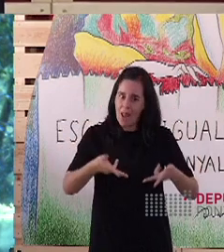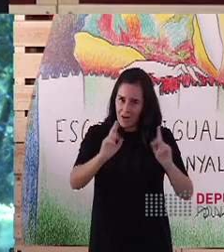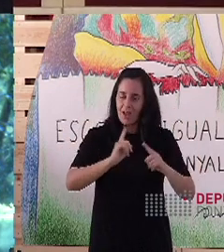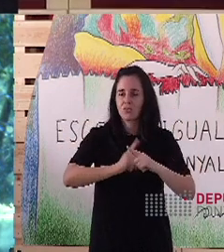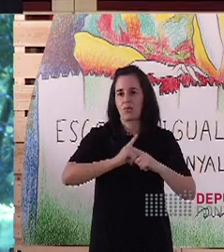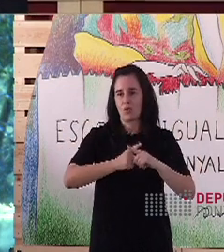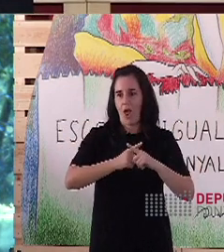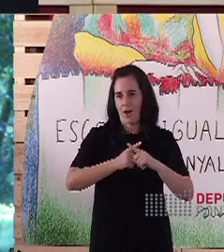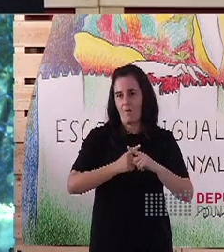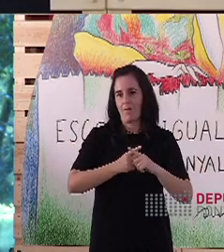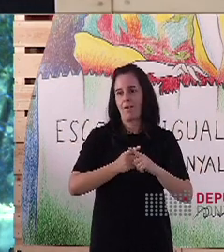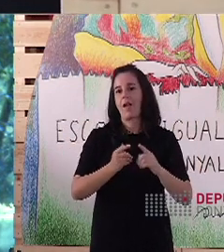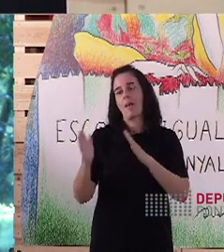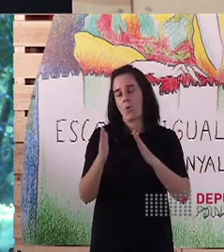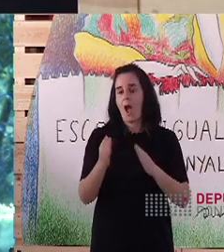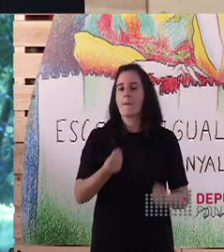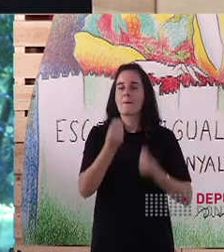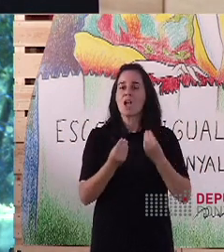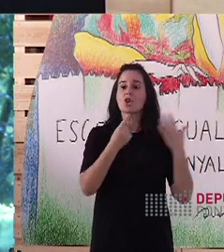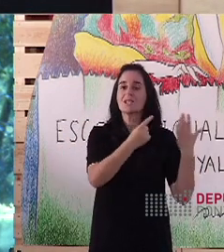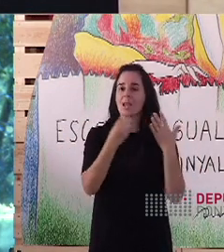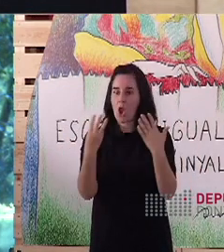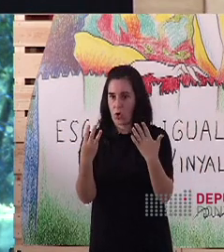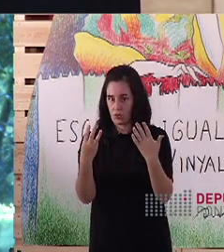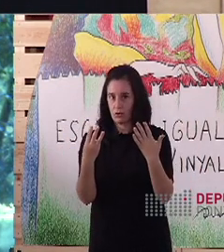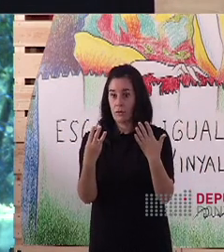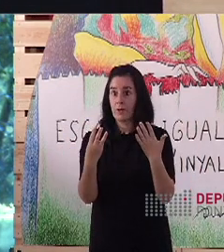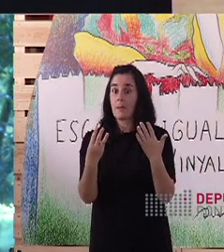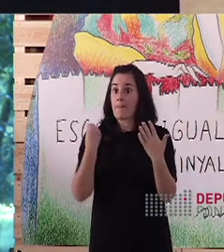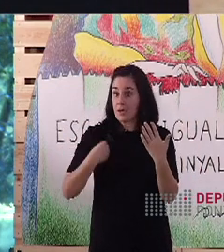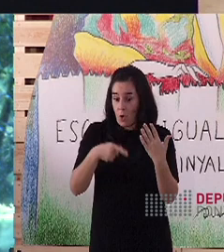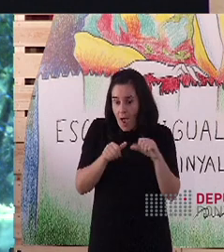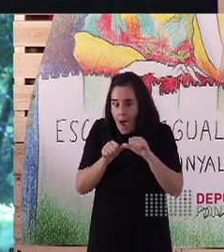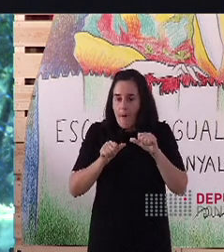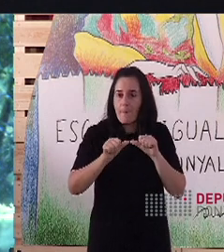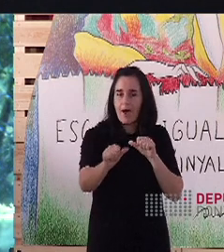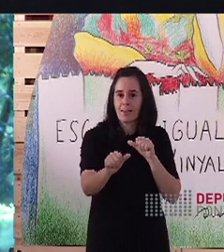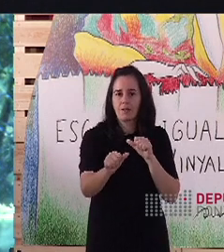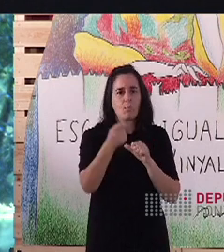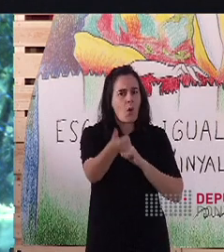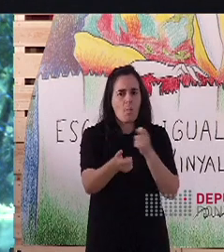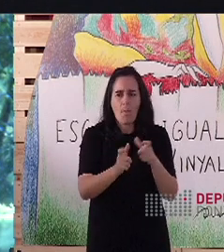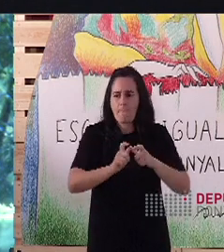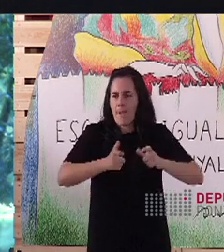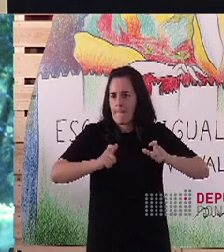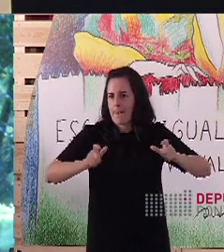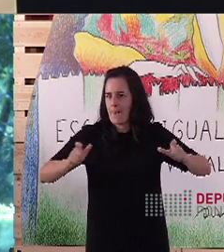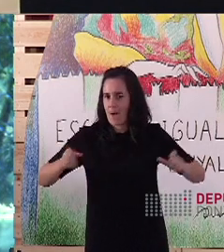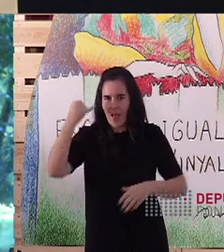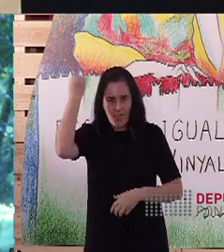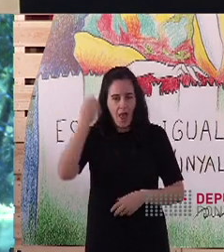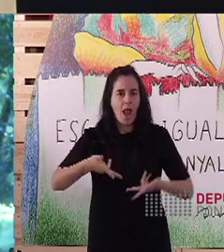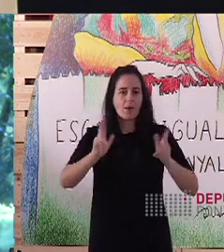tuvo lugar en mayo del 68 y que a partir de ese momento histórico no ha hecho más que crecer. Y no ha hecho más que